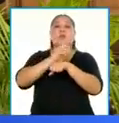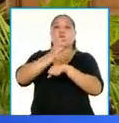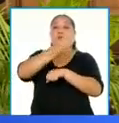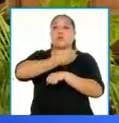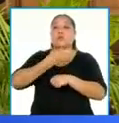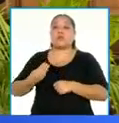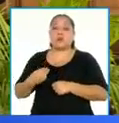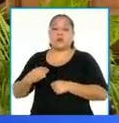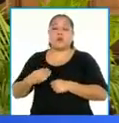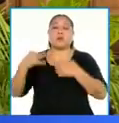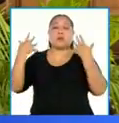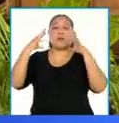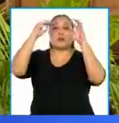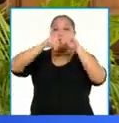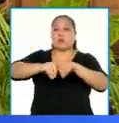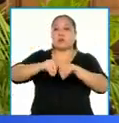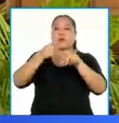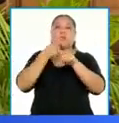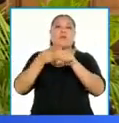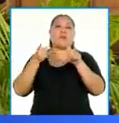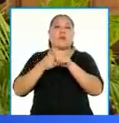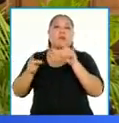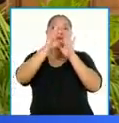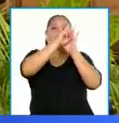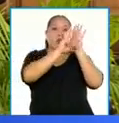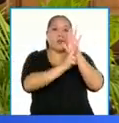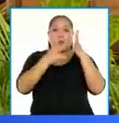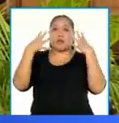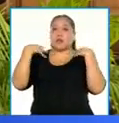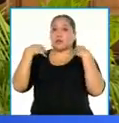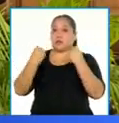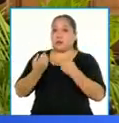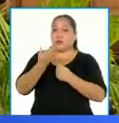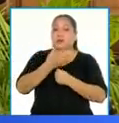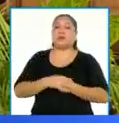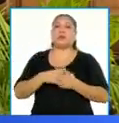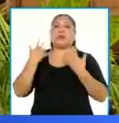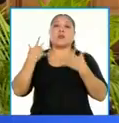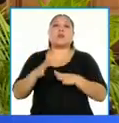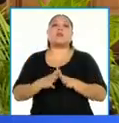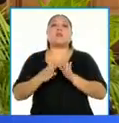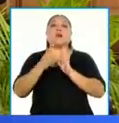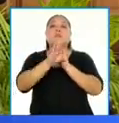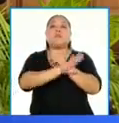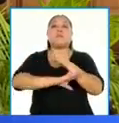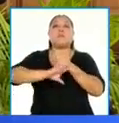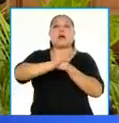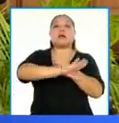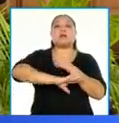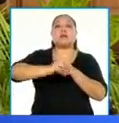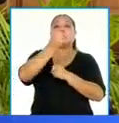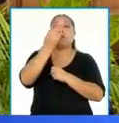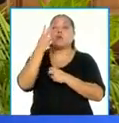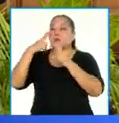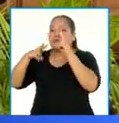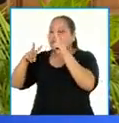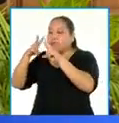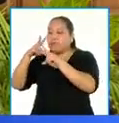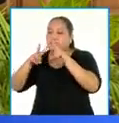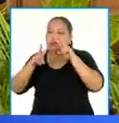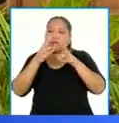han adoptado medidas sanitarias que están fundamentadas en algunas